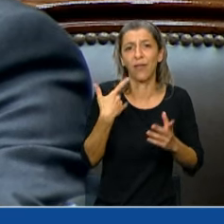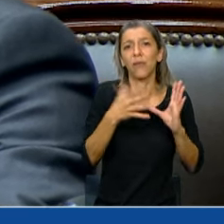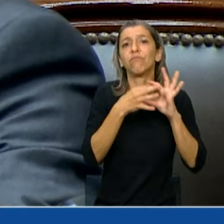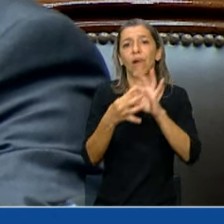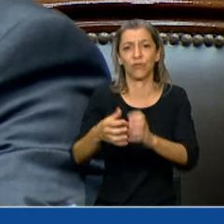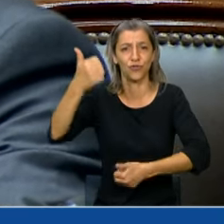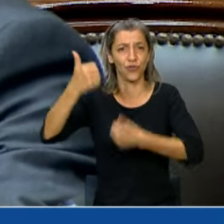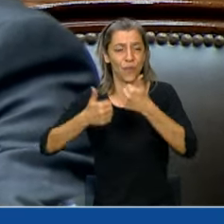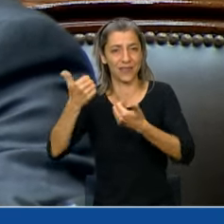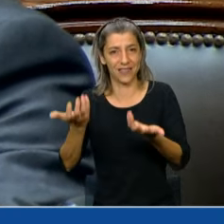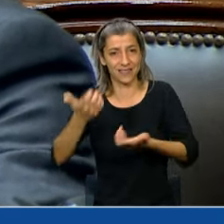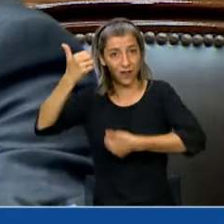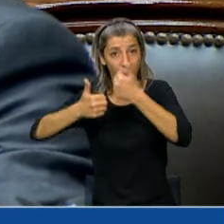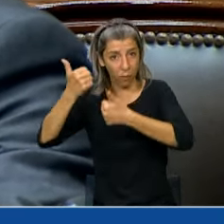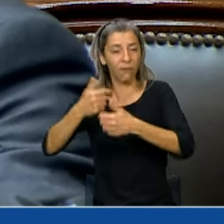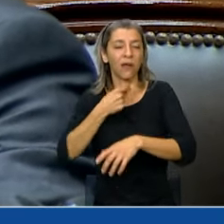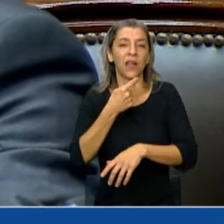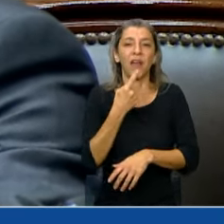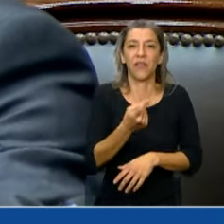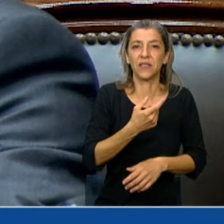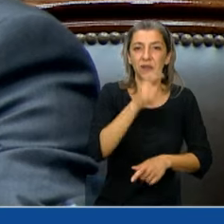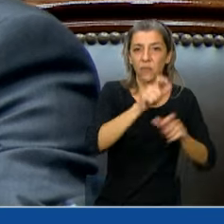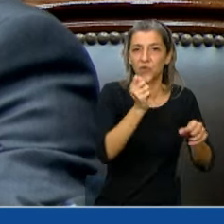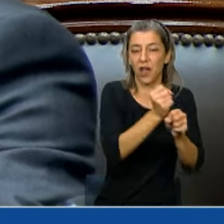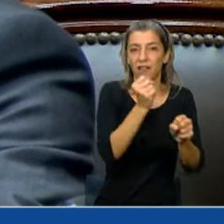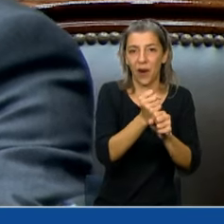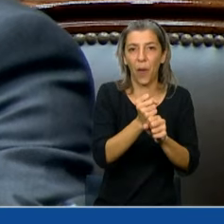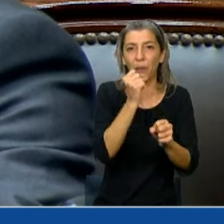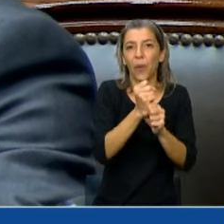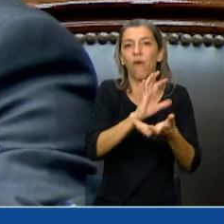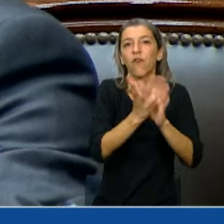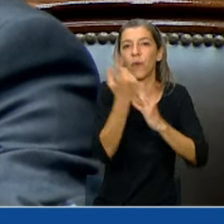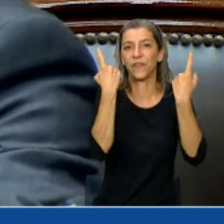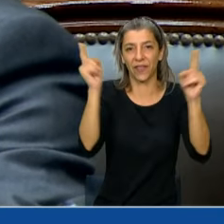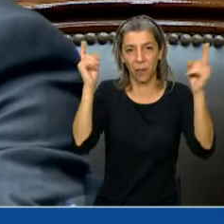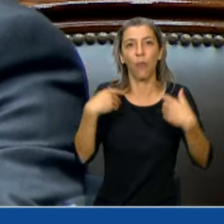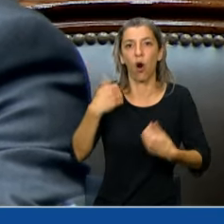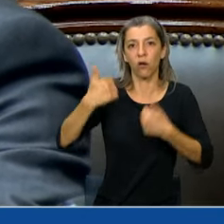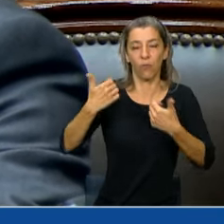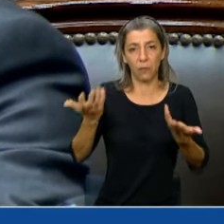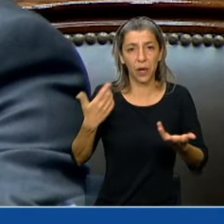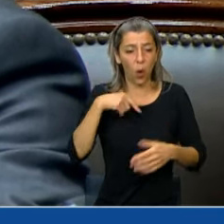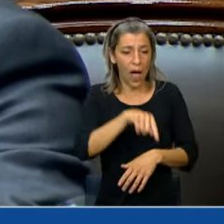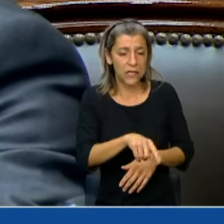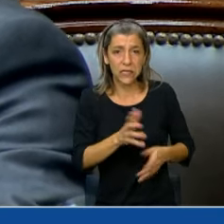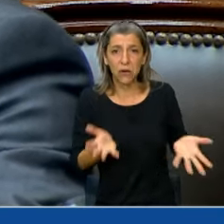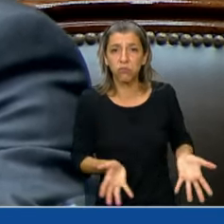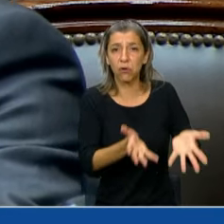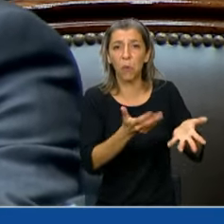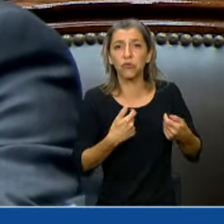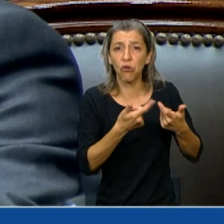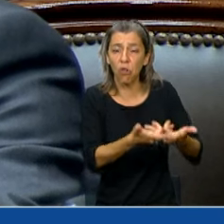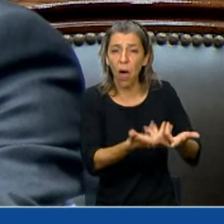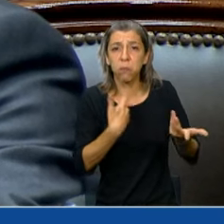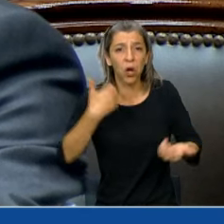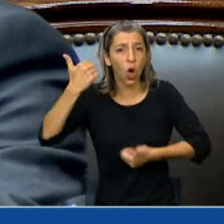trabajadores sin embargo este proyecto lo que hace Es cristalizar un régimen que no compite con el mundo no